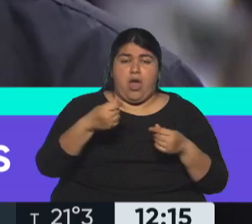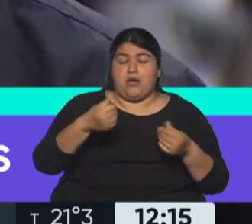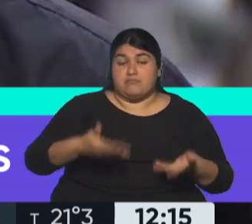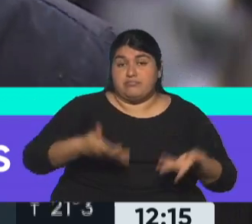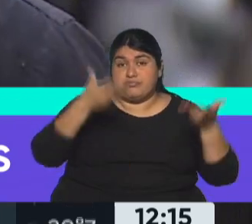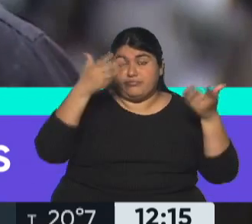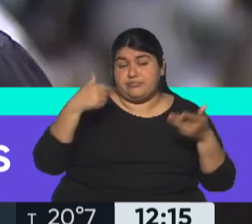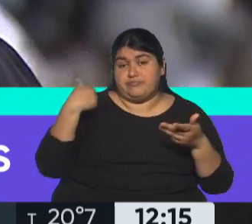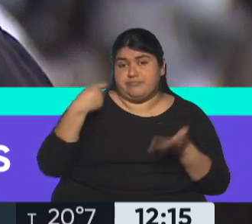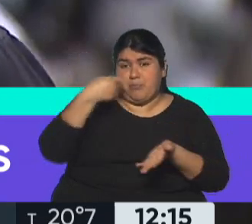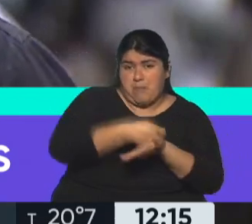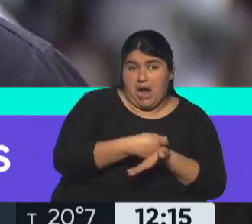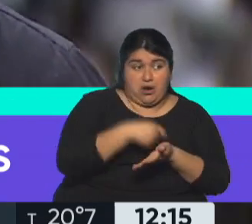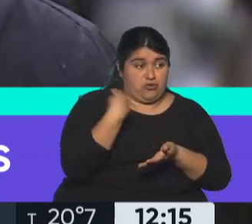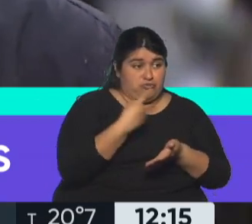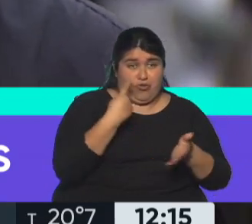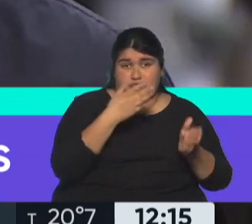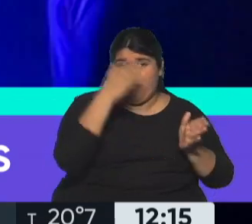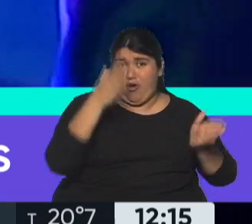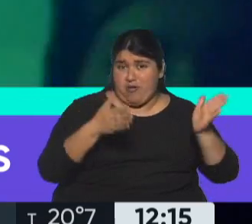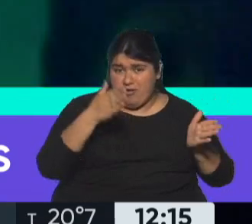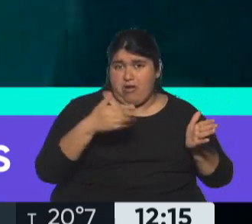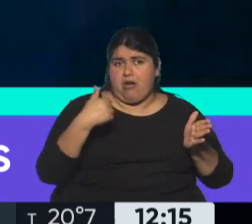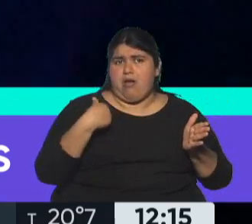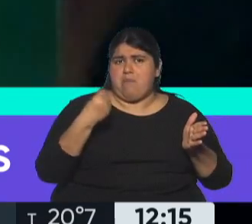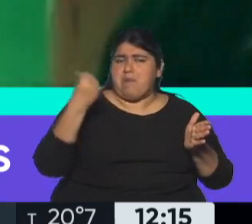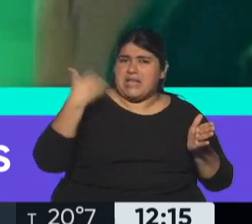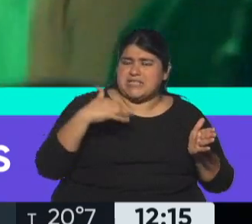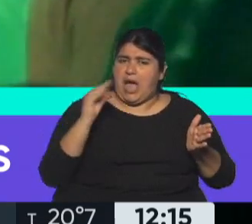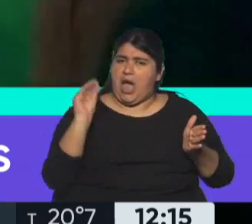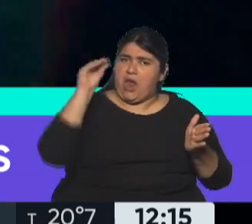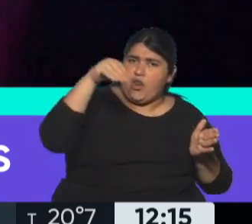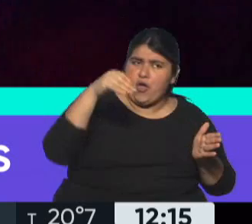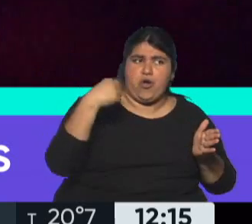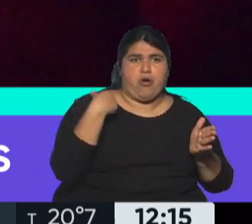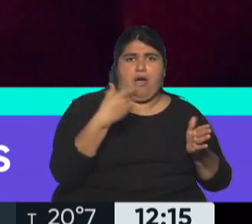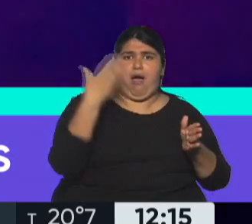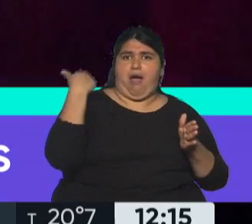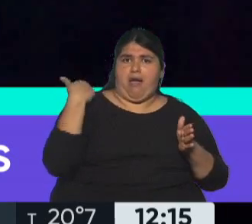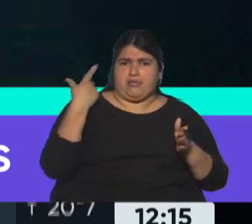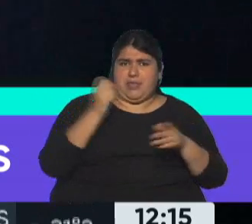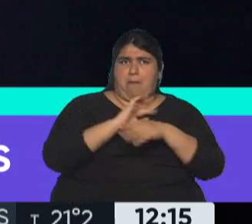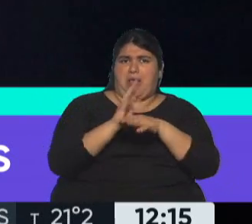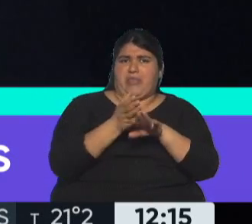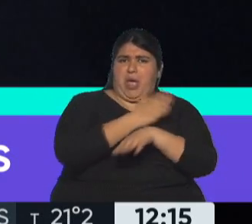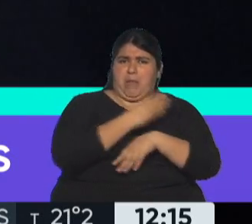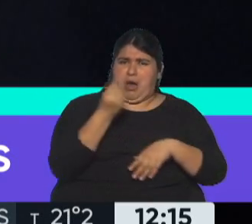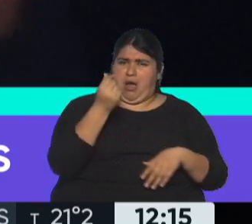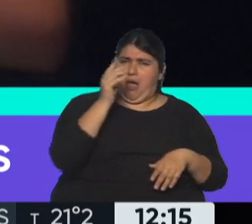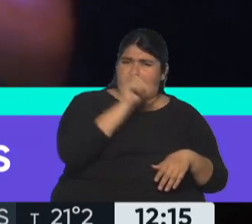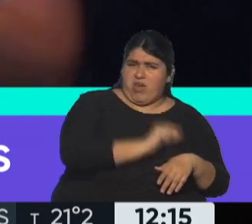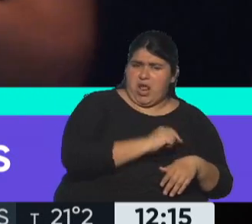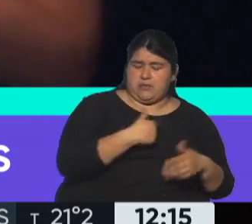pagando a través de la instancia, que estamos pagando un poco más también de lo que estábamos pagando antes de la pandemia. A través de